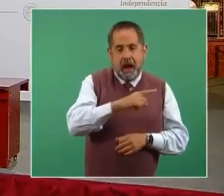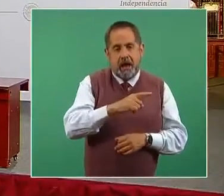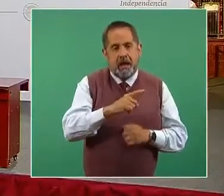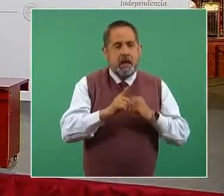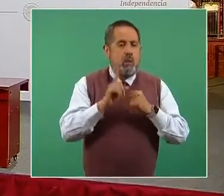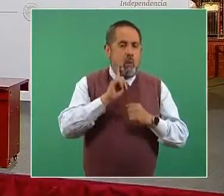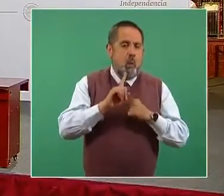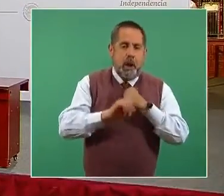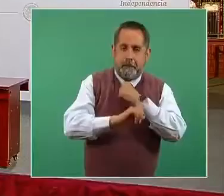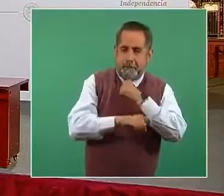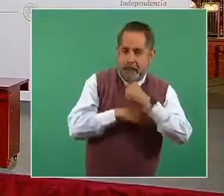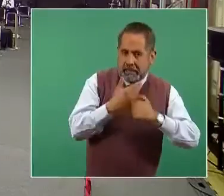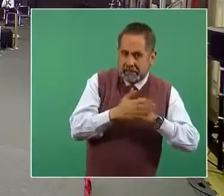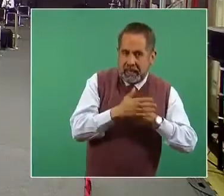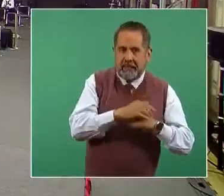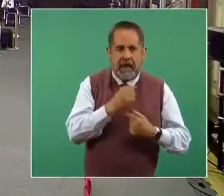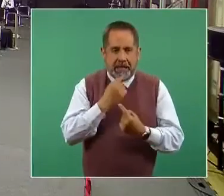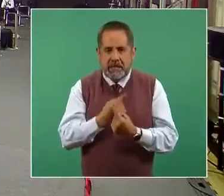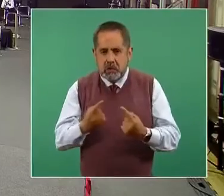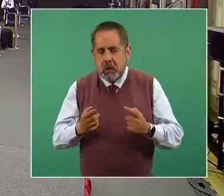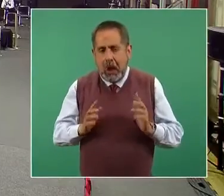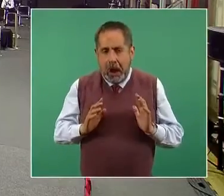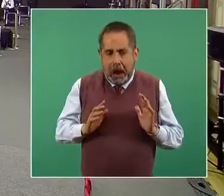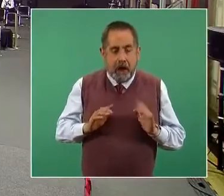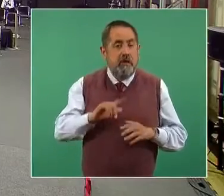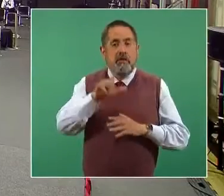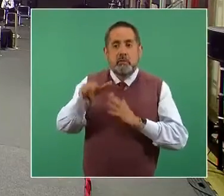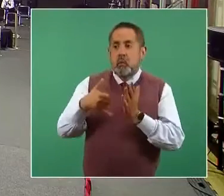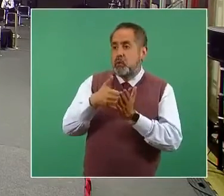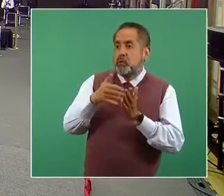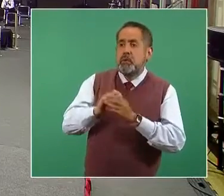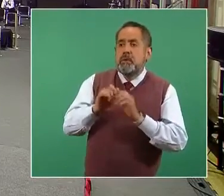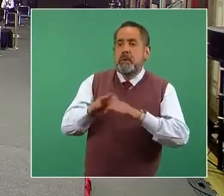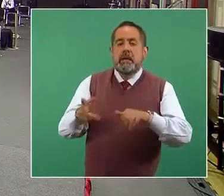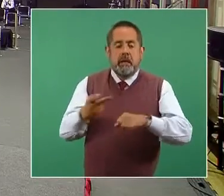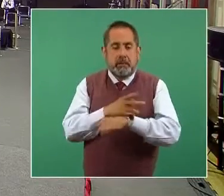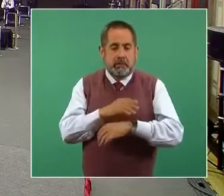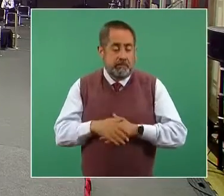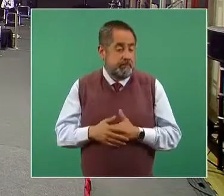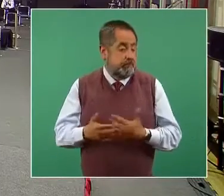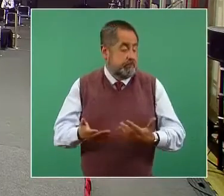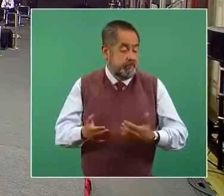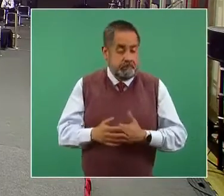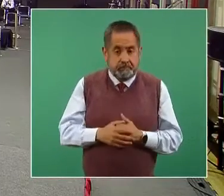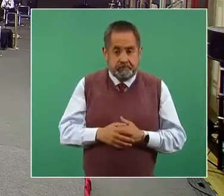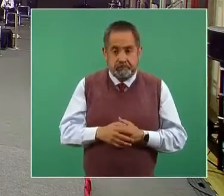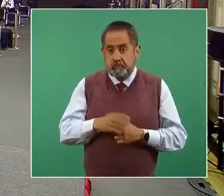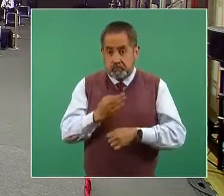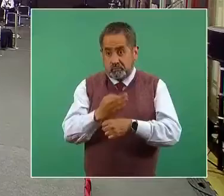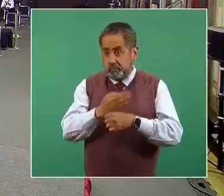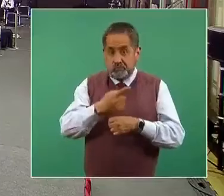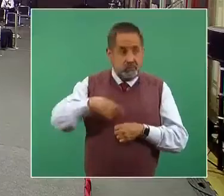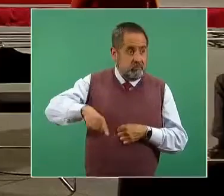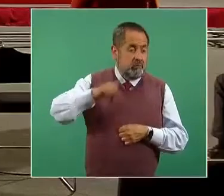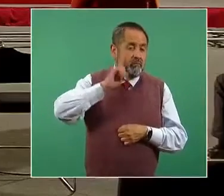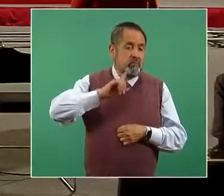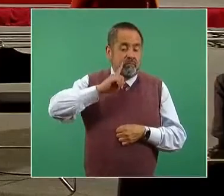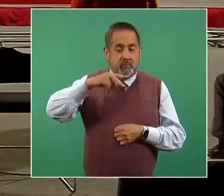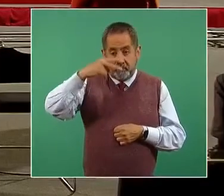y mujeres embarazadas. Y en su momento se publicarán los resultados. Ahora, ¿cuál es la implicación para aquellas mujeres embarazadas en